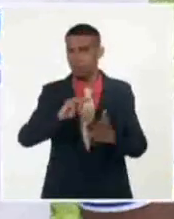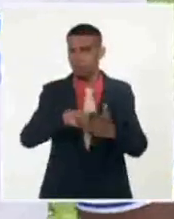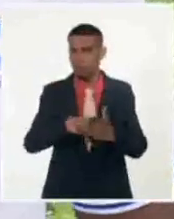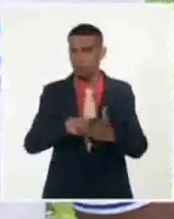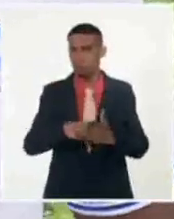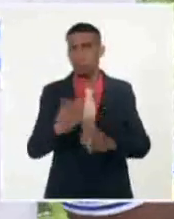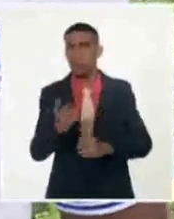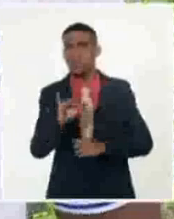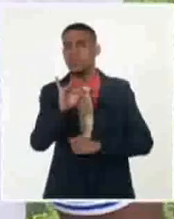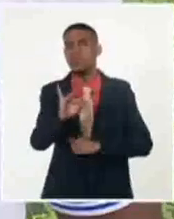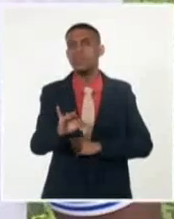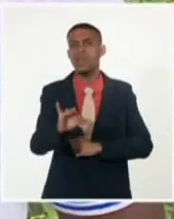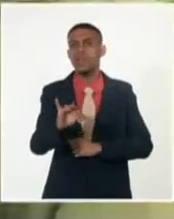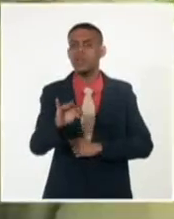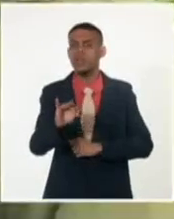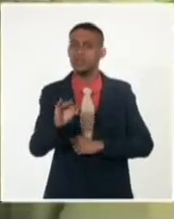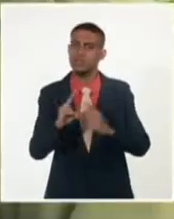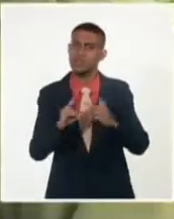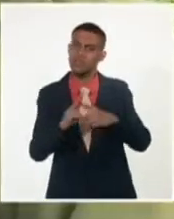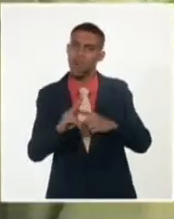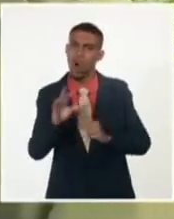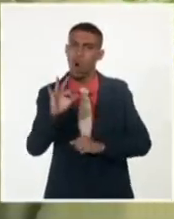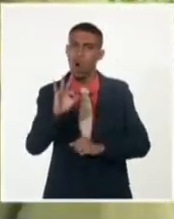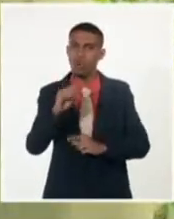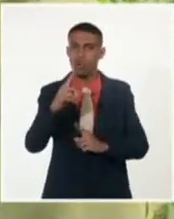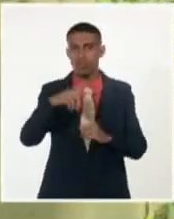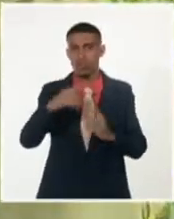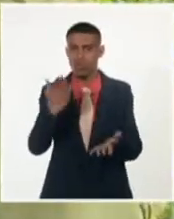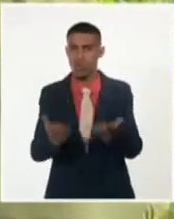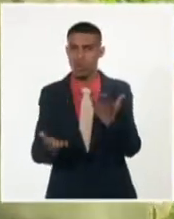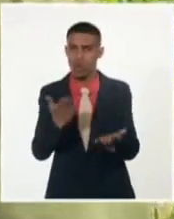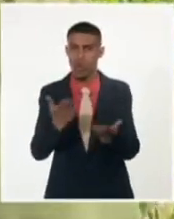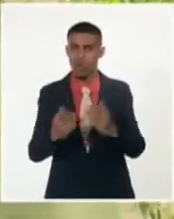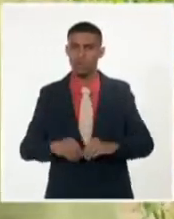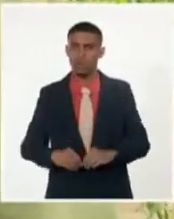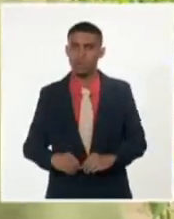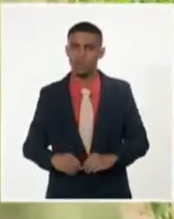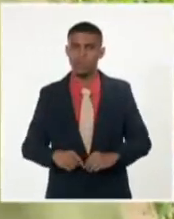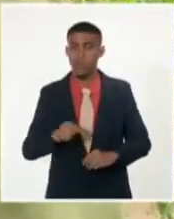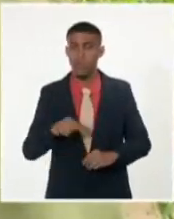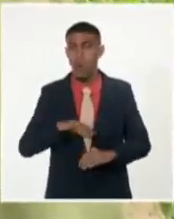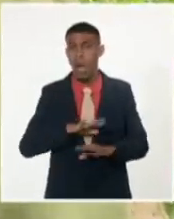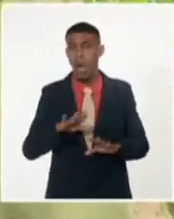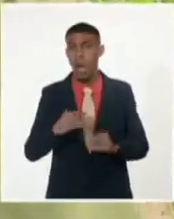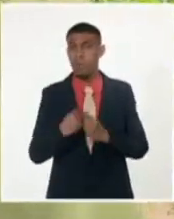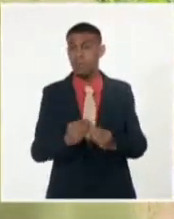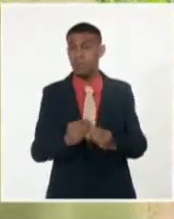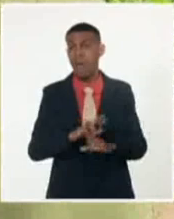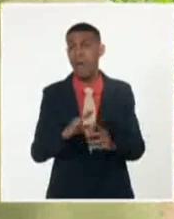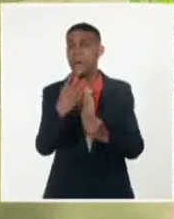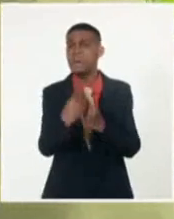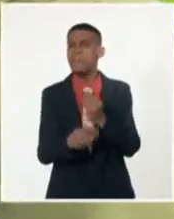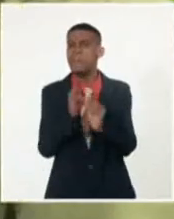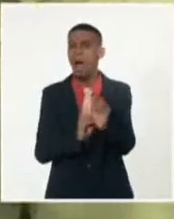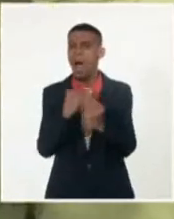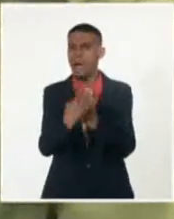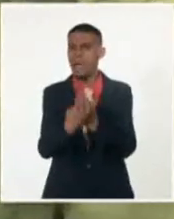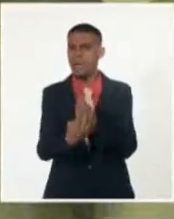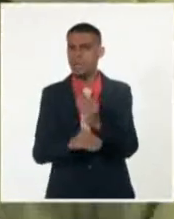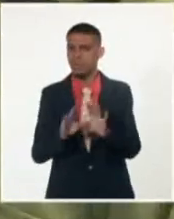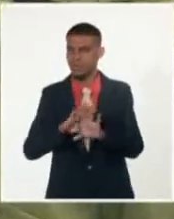de 7, 8 toneladas de producción de alimentos. De ahora tengo maíz entregado para entregar 10 quintales de maíz, tengo 10 quintales de boniato entregado,